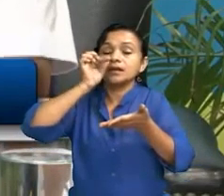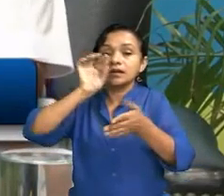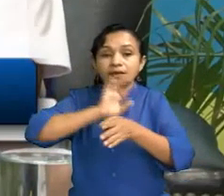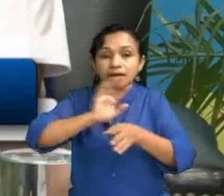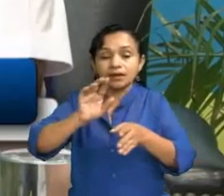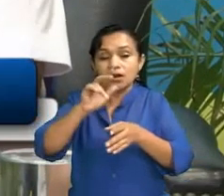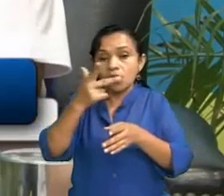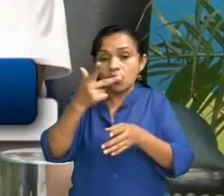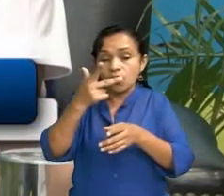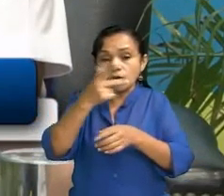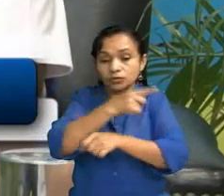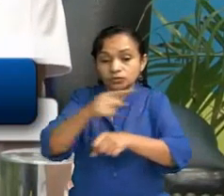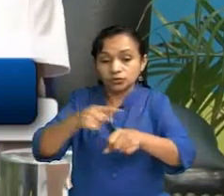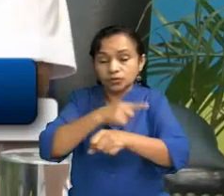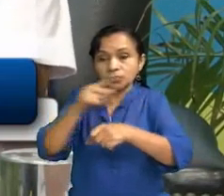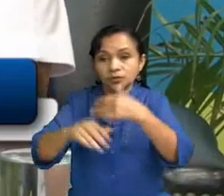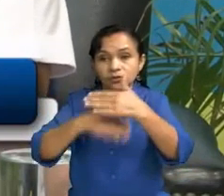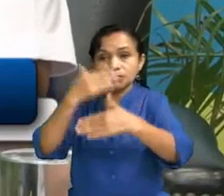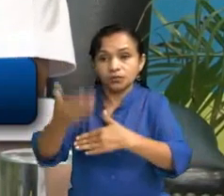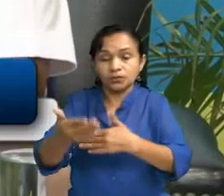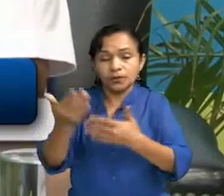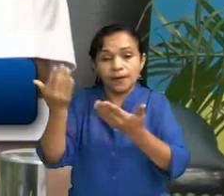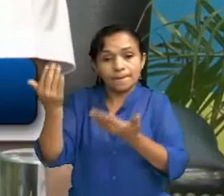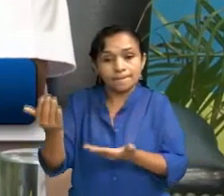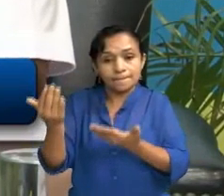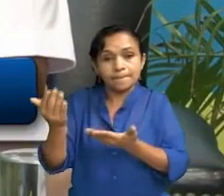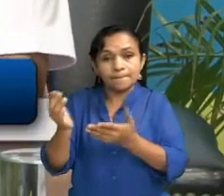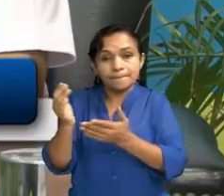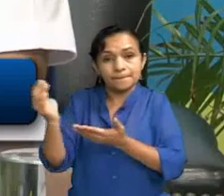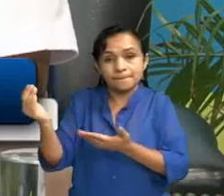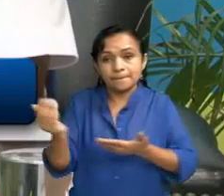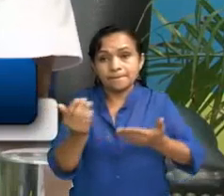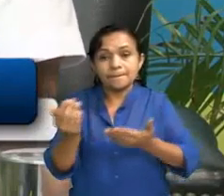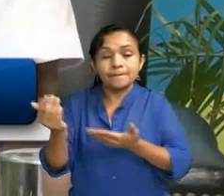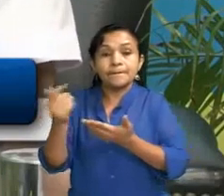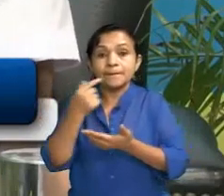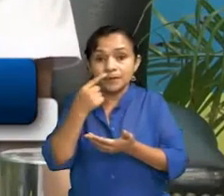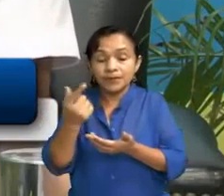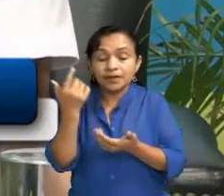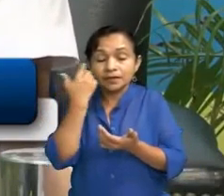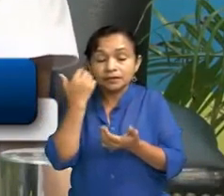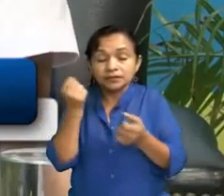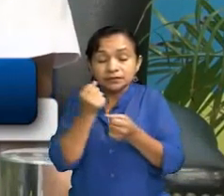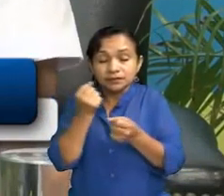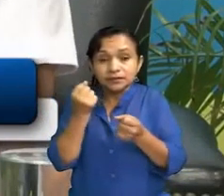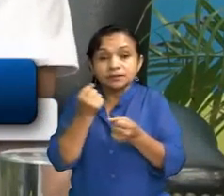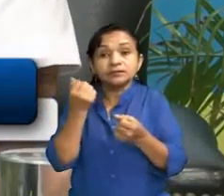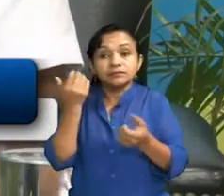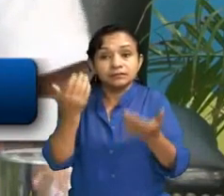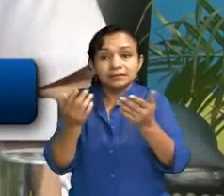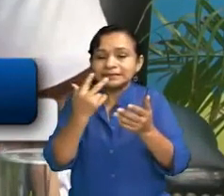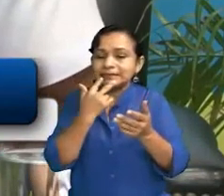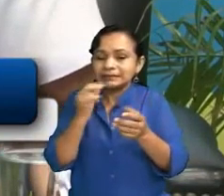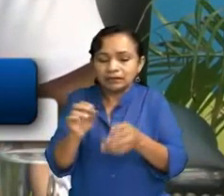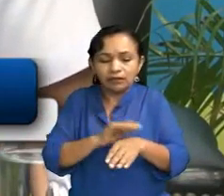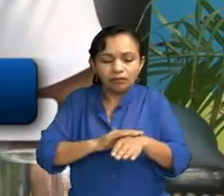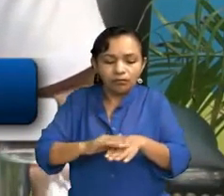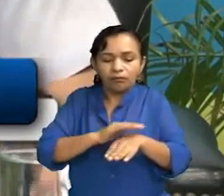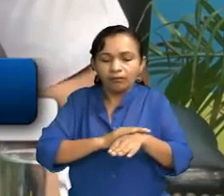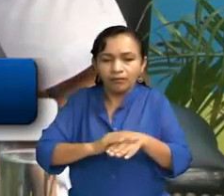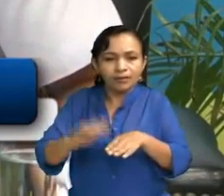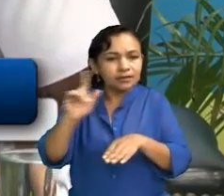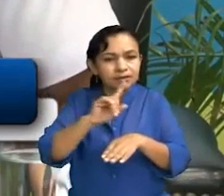cada 8 horas, según el peso que el niño tenga. ¿Le va a dar calentura? Porque le da fiebre. Y nada de estarle sobando la